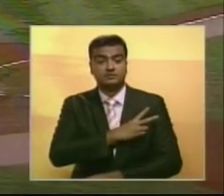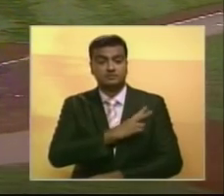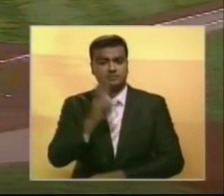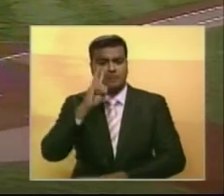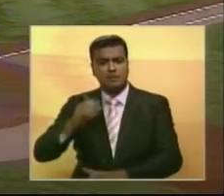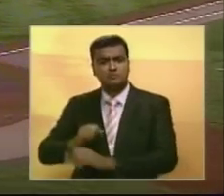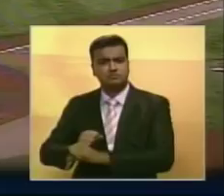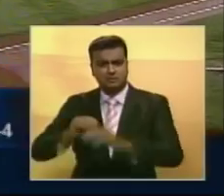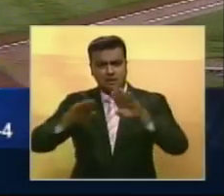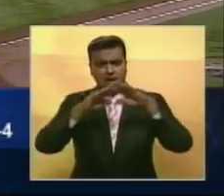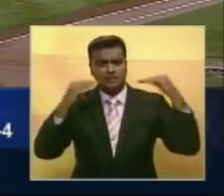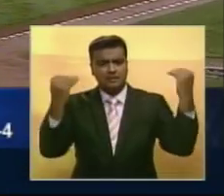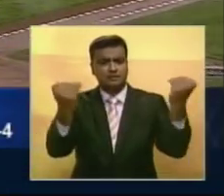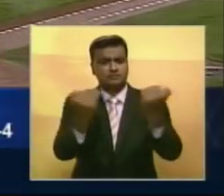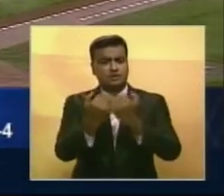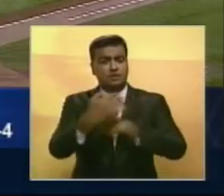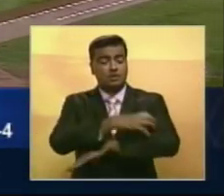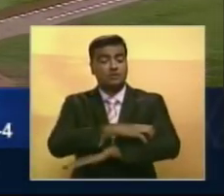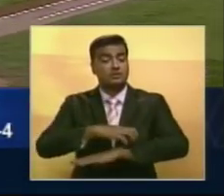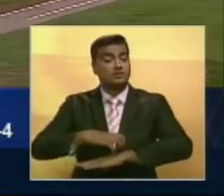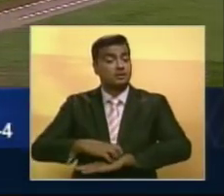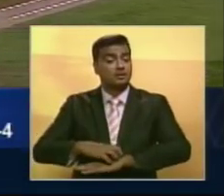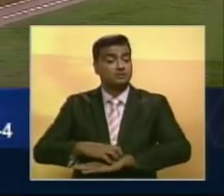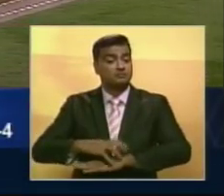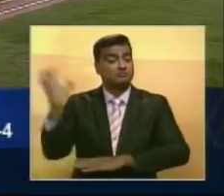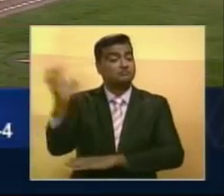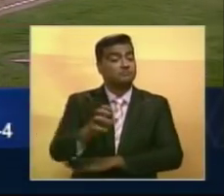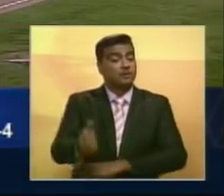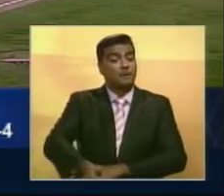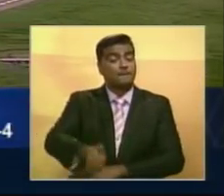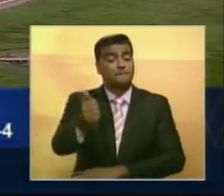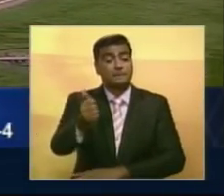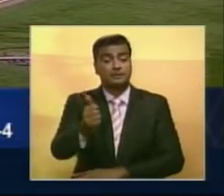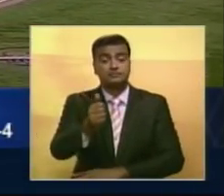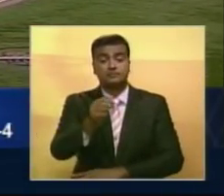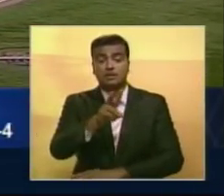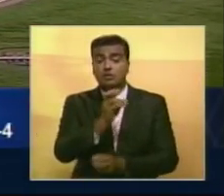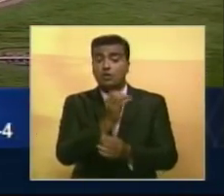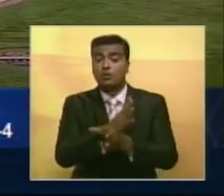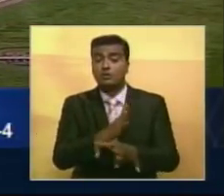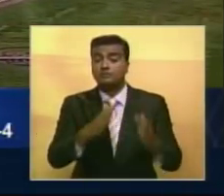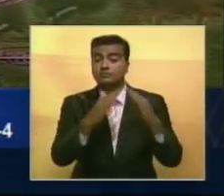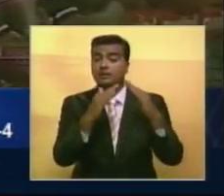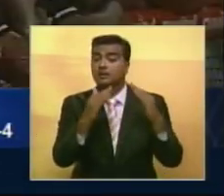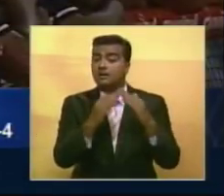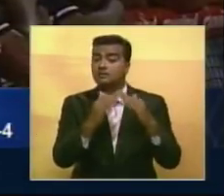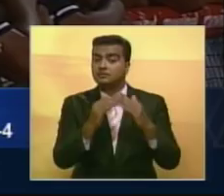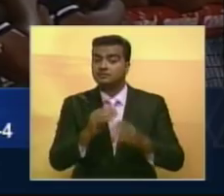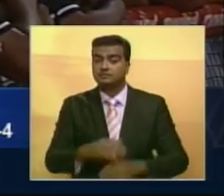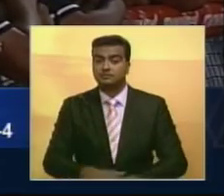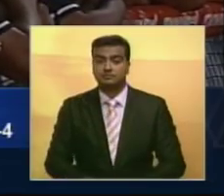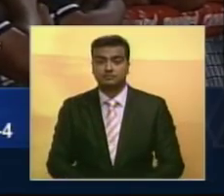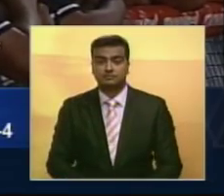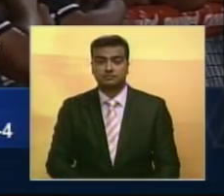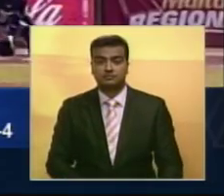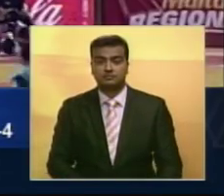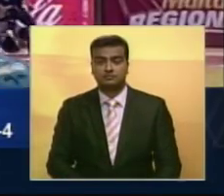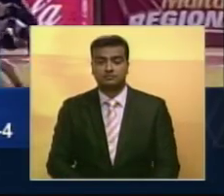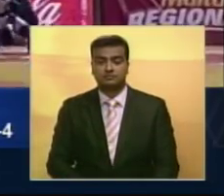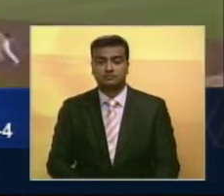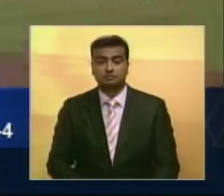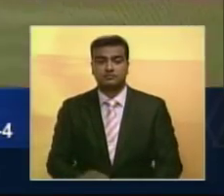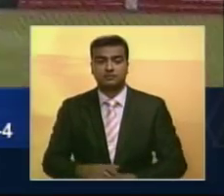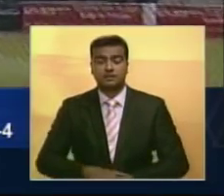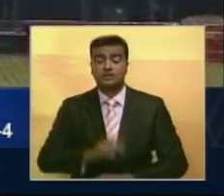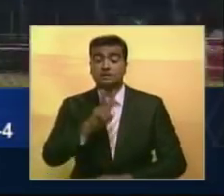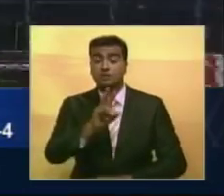al estadio José Pérez Colmenares, donde los Tigres terminaron de dar el zarpazo para barrer la serie de 2 juegos en casa y llevarse la serie. Los felinos abrieron la pizarra en